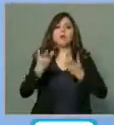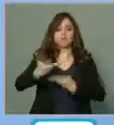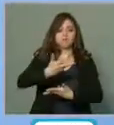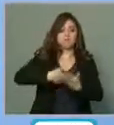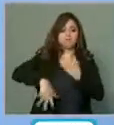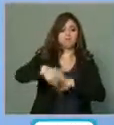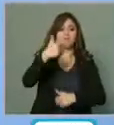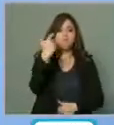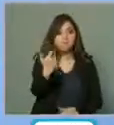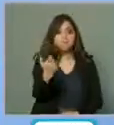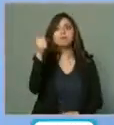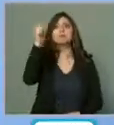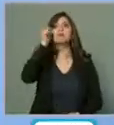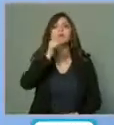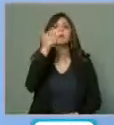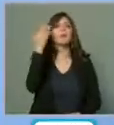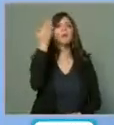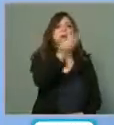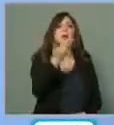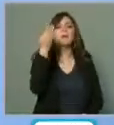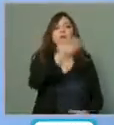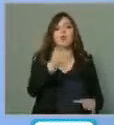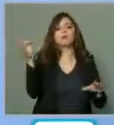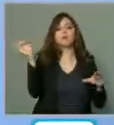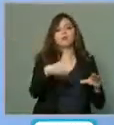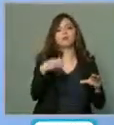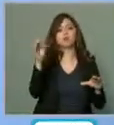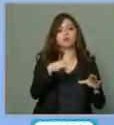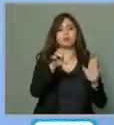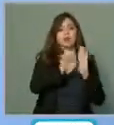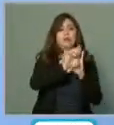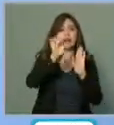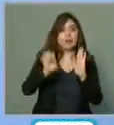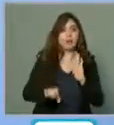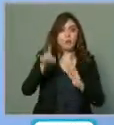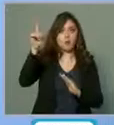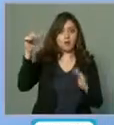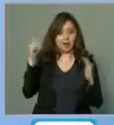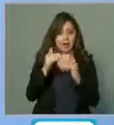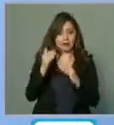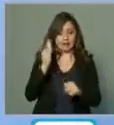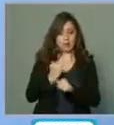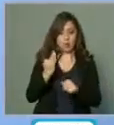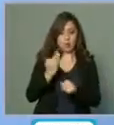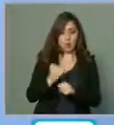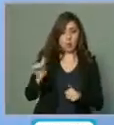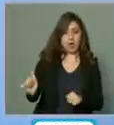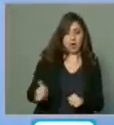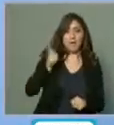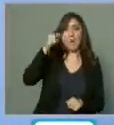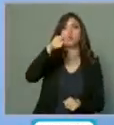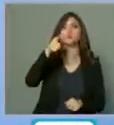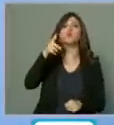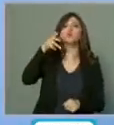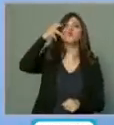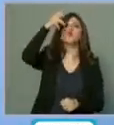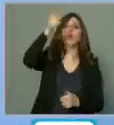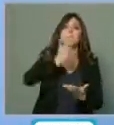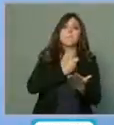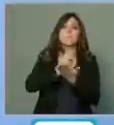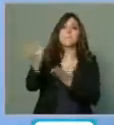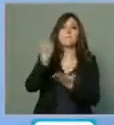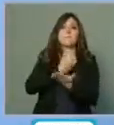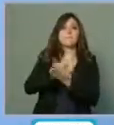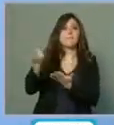como de supuesto. ahorrar y demás. Incluso yo he considerado que una casa de retiro, si le puedes ir abonando de una vez Claro. como para ingresar a cierta edad, está